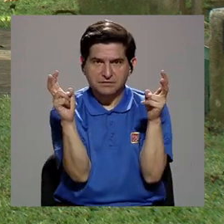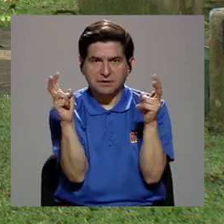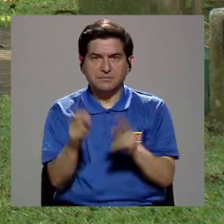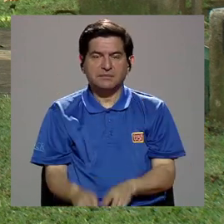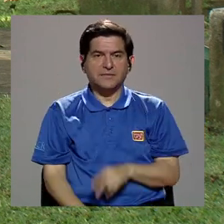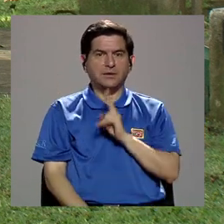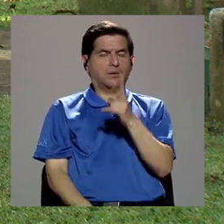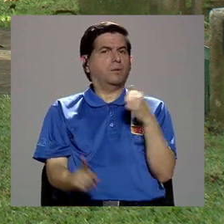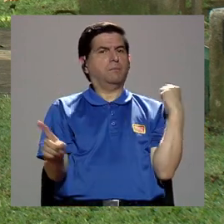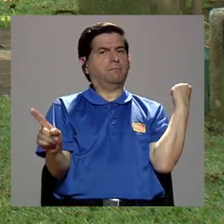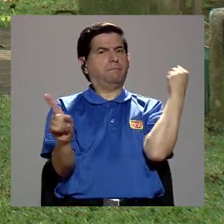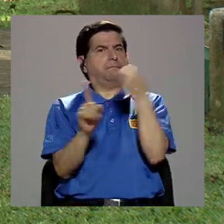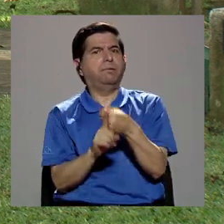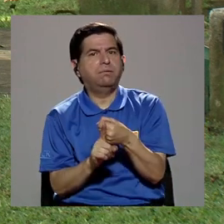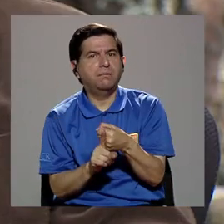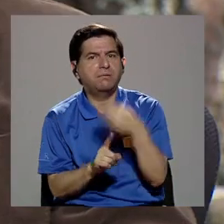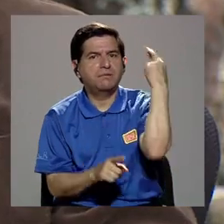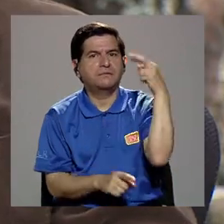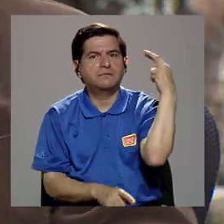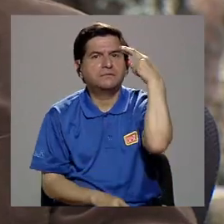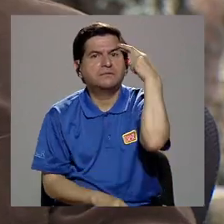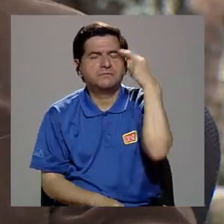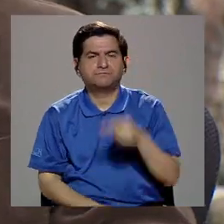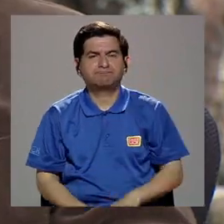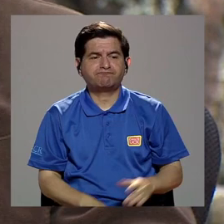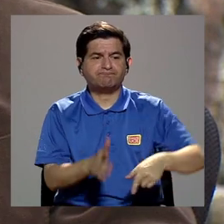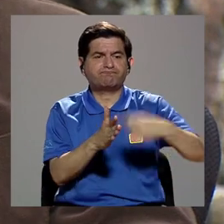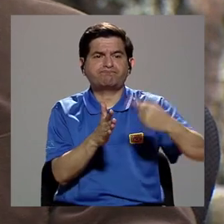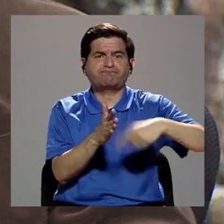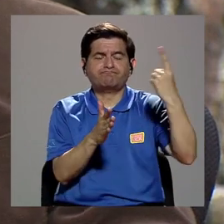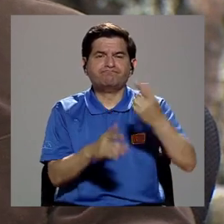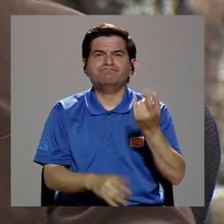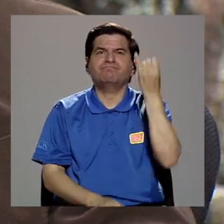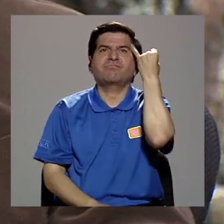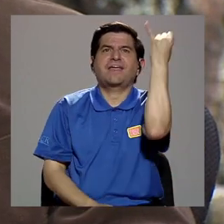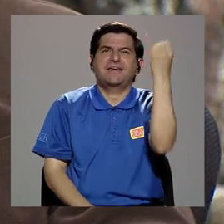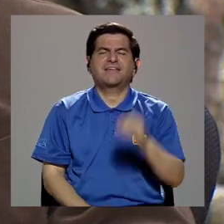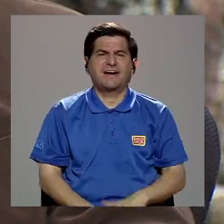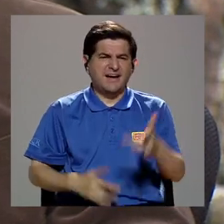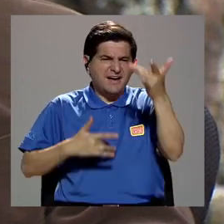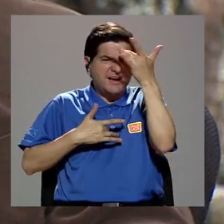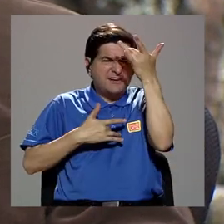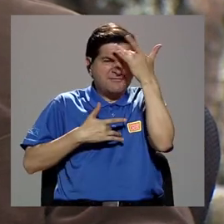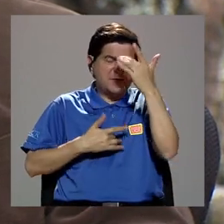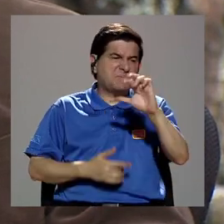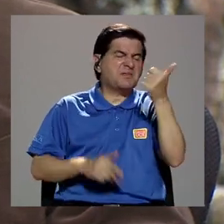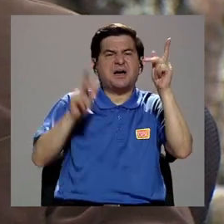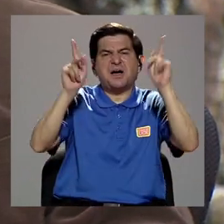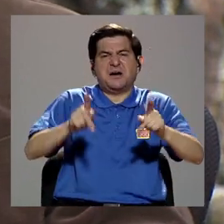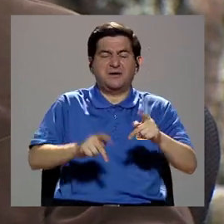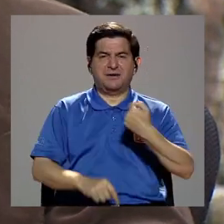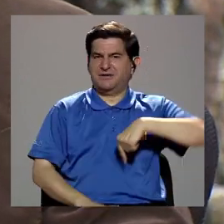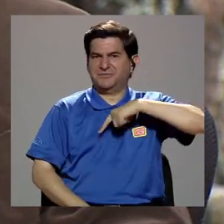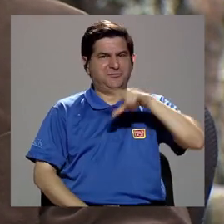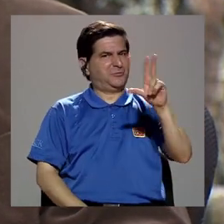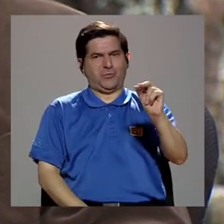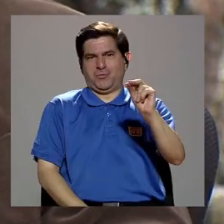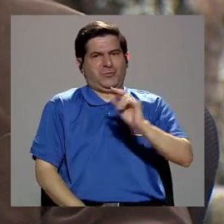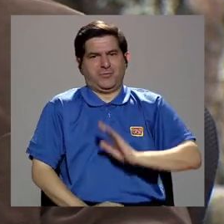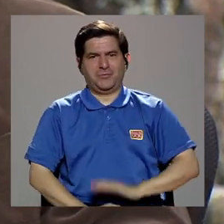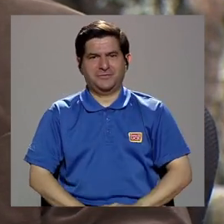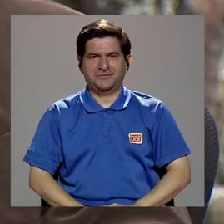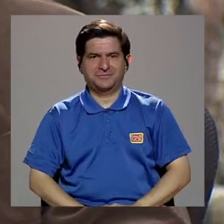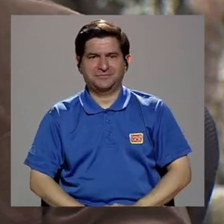tema que realmente impacta, porque muchas veces partimos del hecho de que son enfermedades que le dan a otras personas, no a